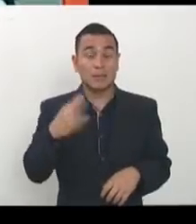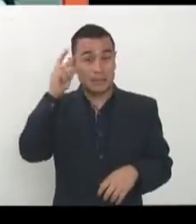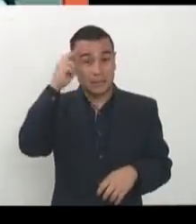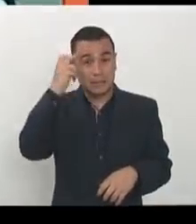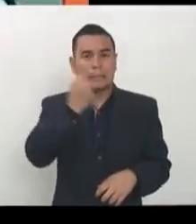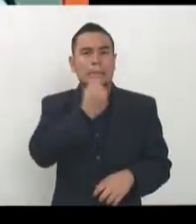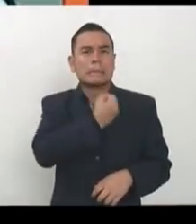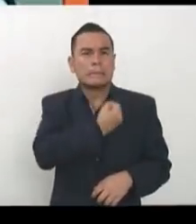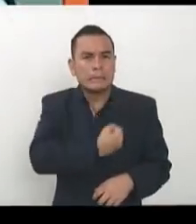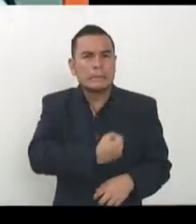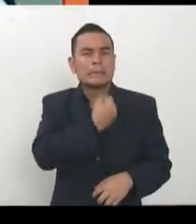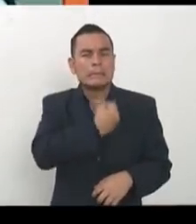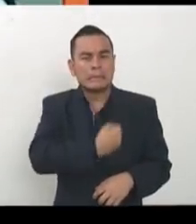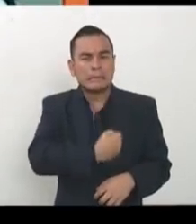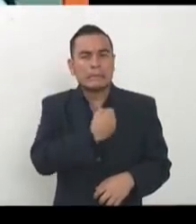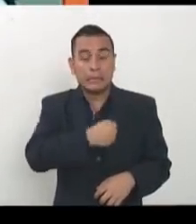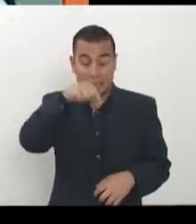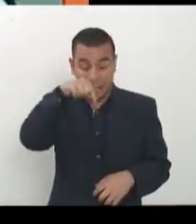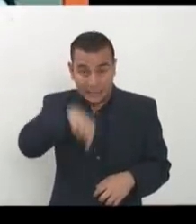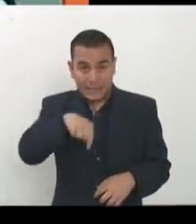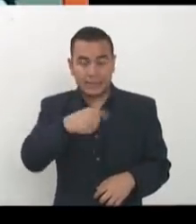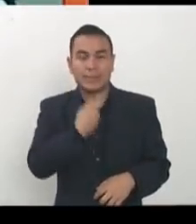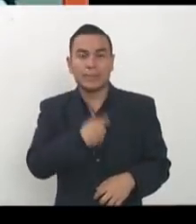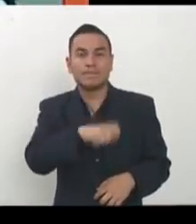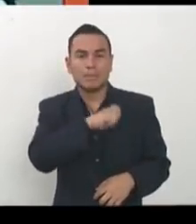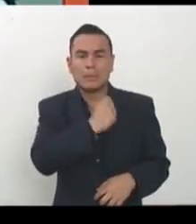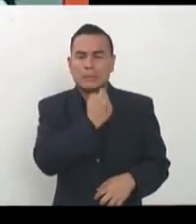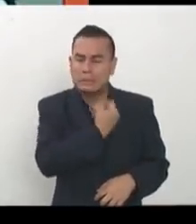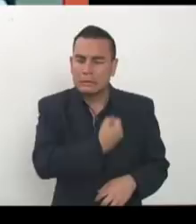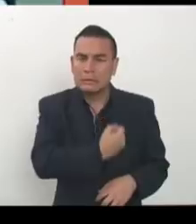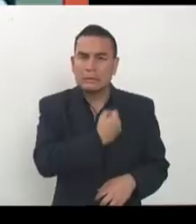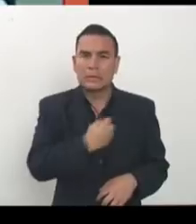esta y en este país y nos da igual